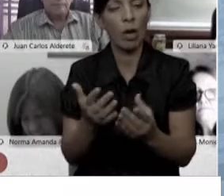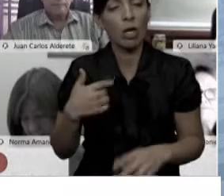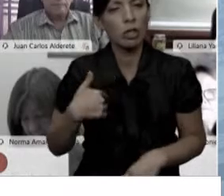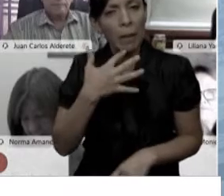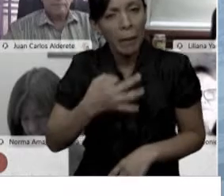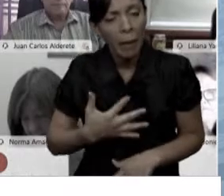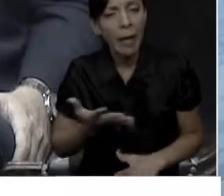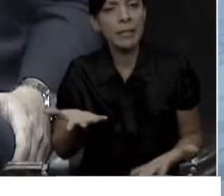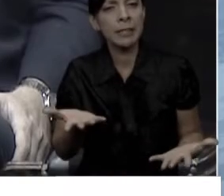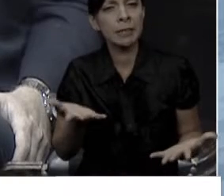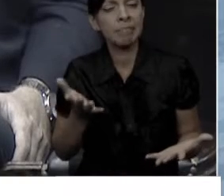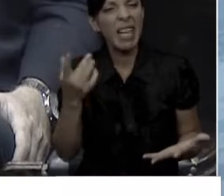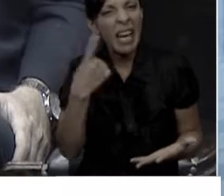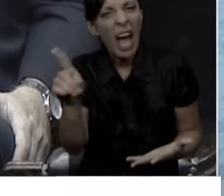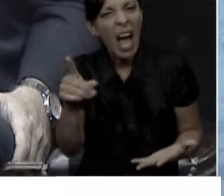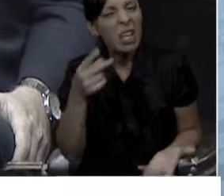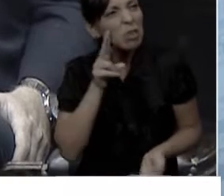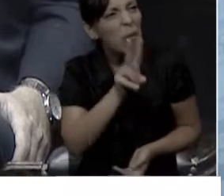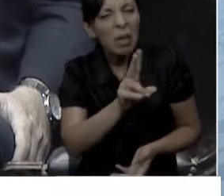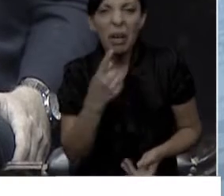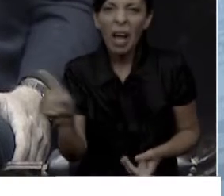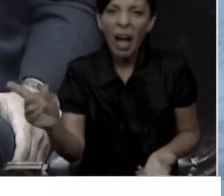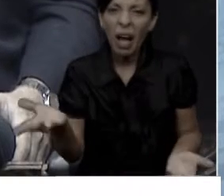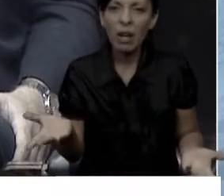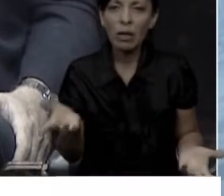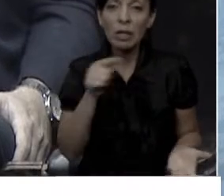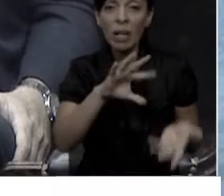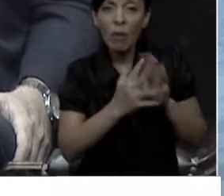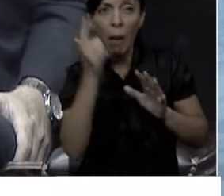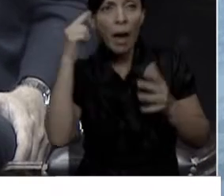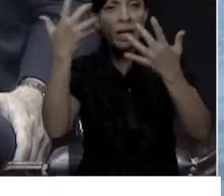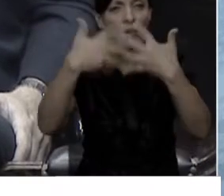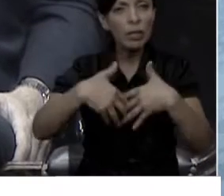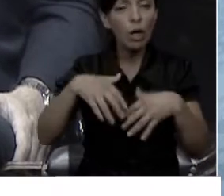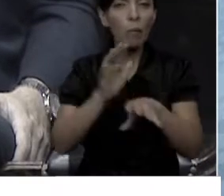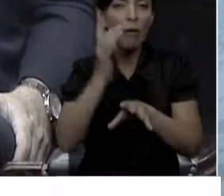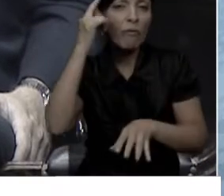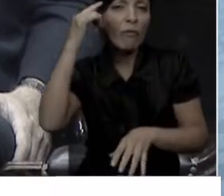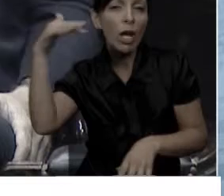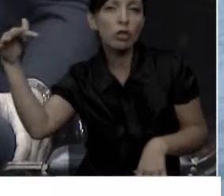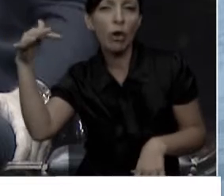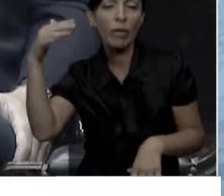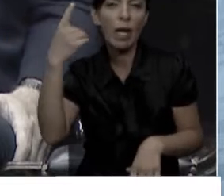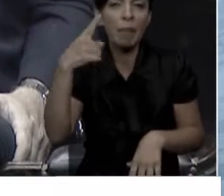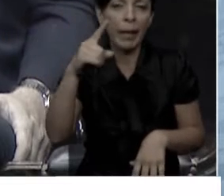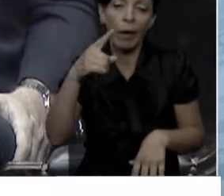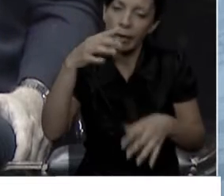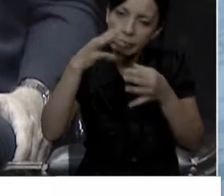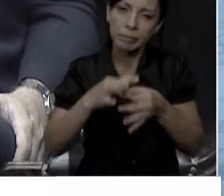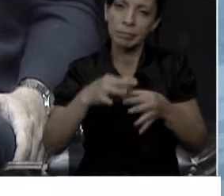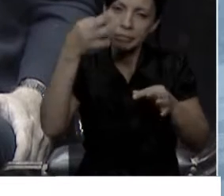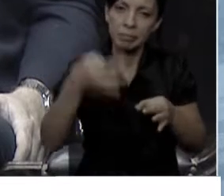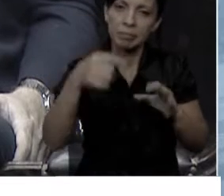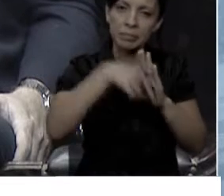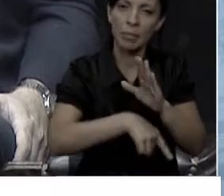extraña que esta reflexión filosófica, pero de profunda intensidad política, no haya